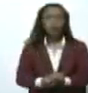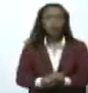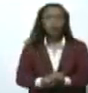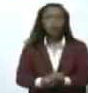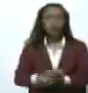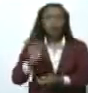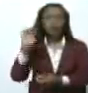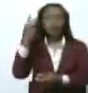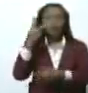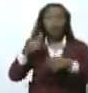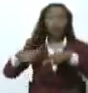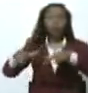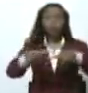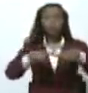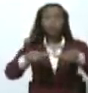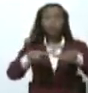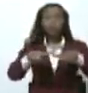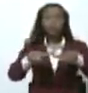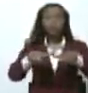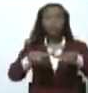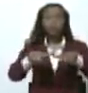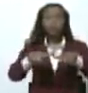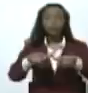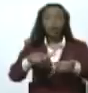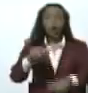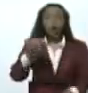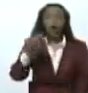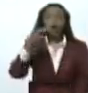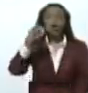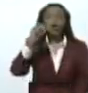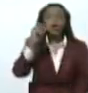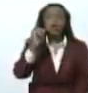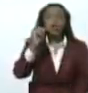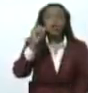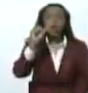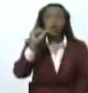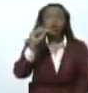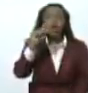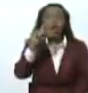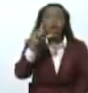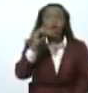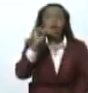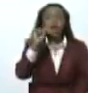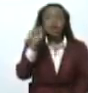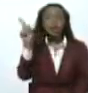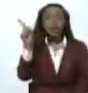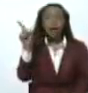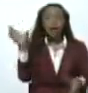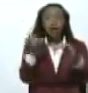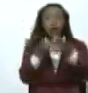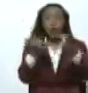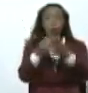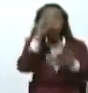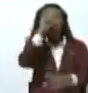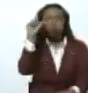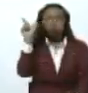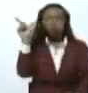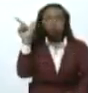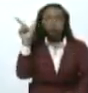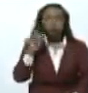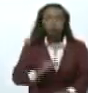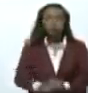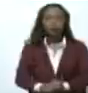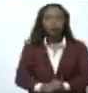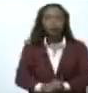En segundo lugar, Noslin Andreina Rodríguez Franco, del Partido Socialista Unido de